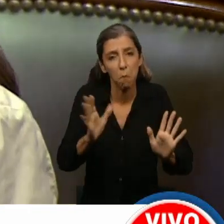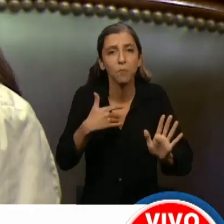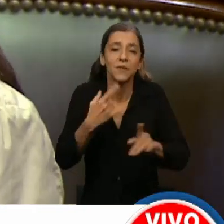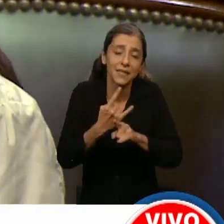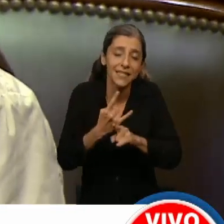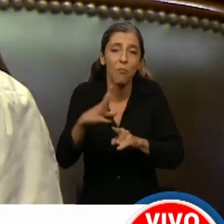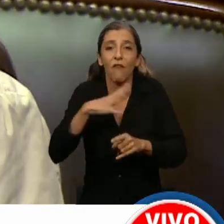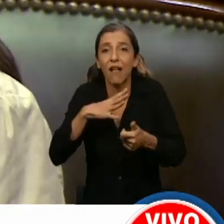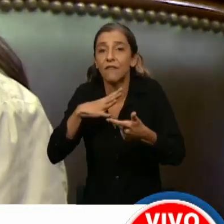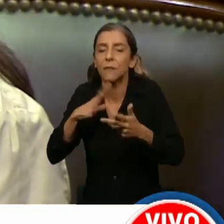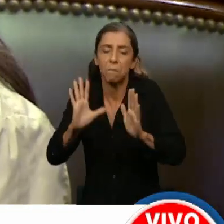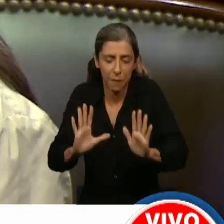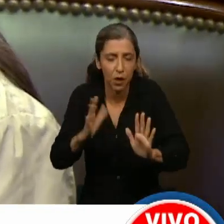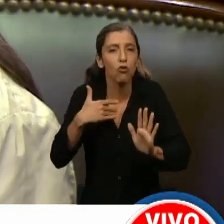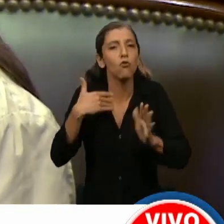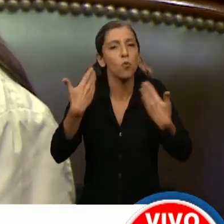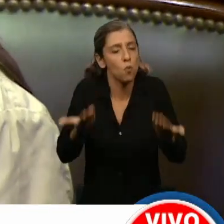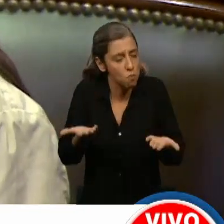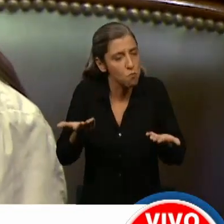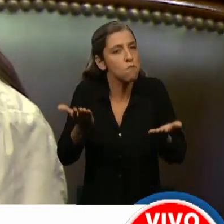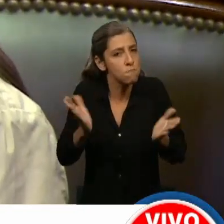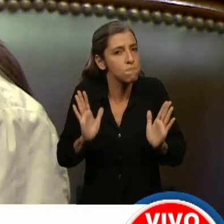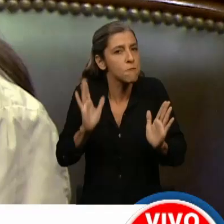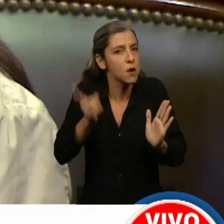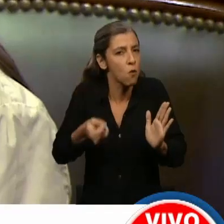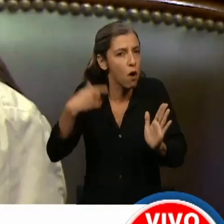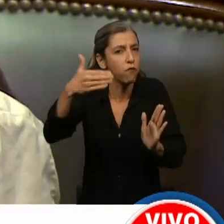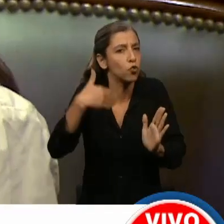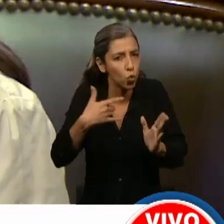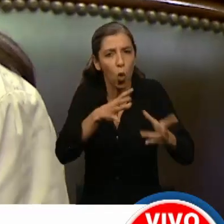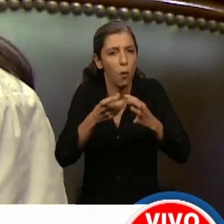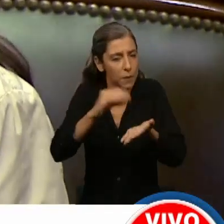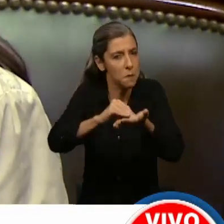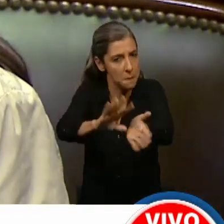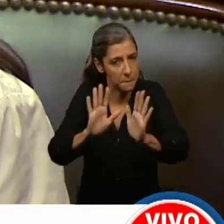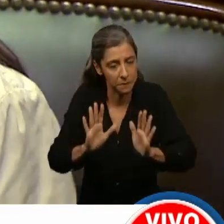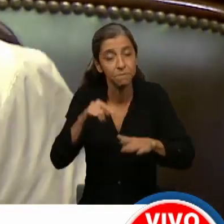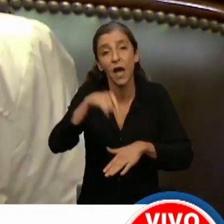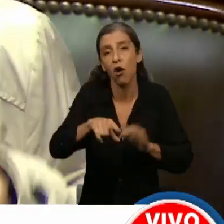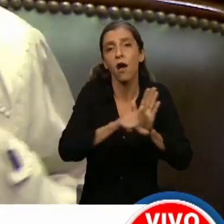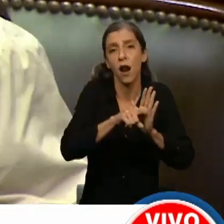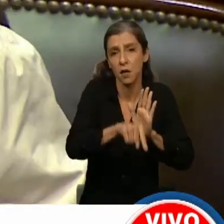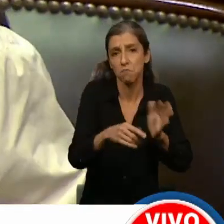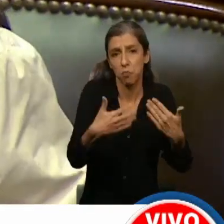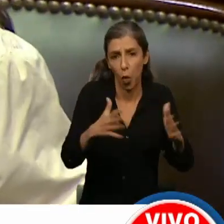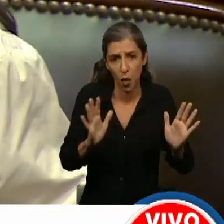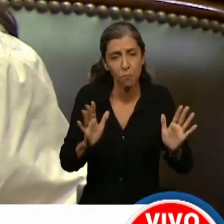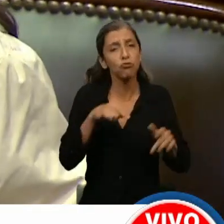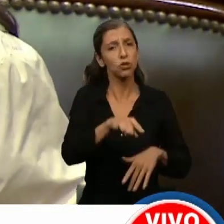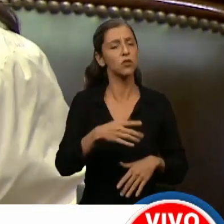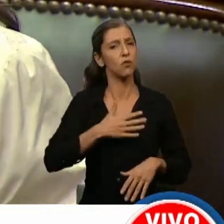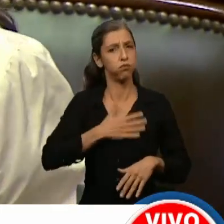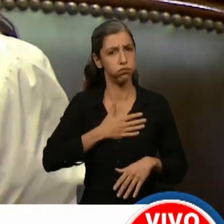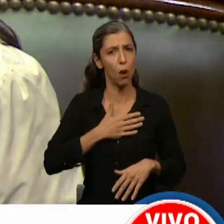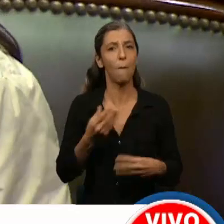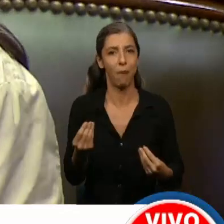una mirada estratégica. Seguramente va a ser un debate pendiente. Aquí ahora, esta es la ley posible y hay que celebrarlo porque es un enorme alivio